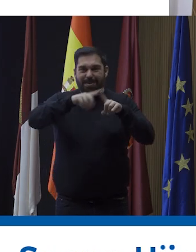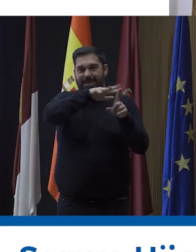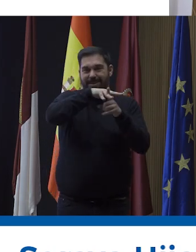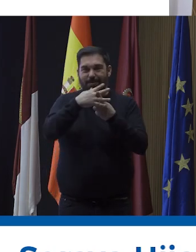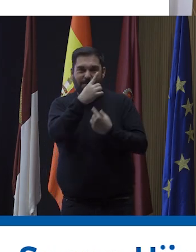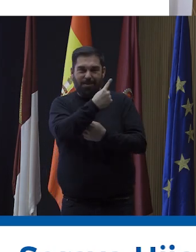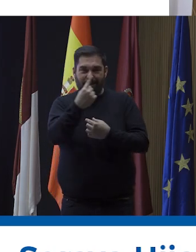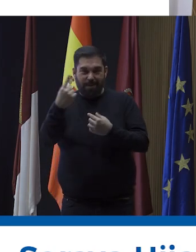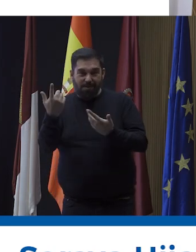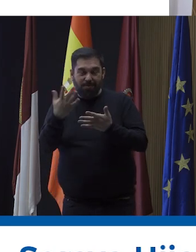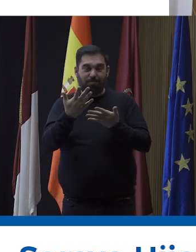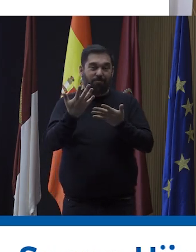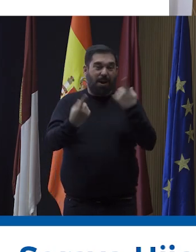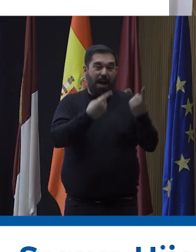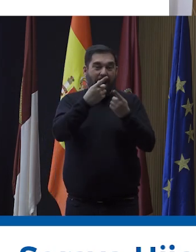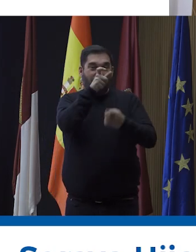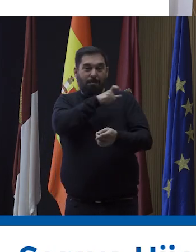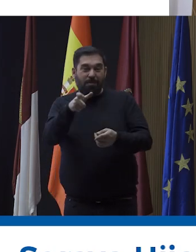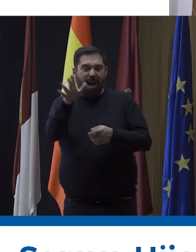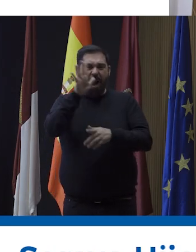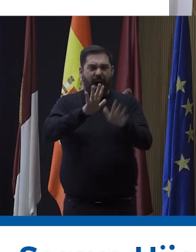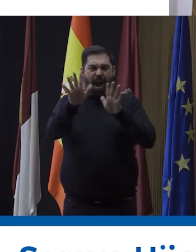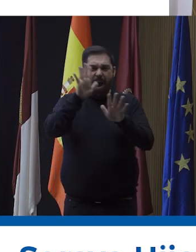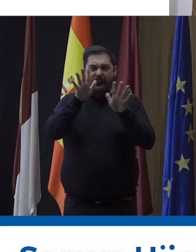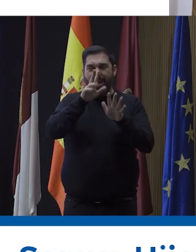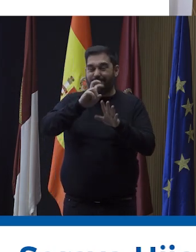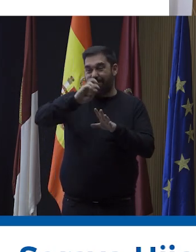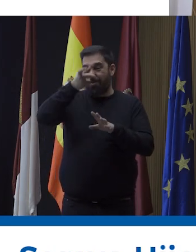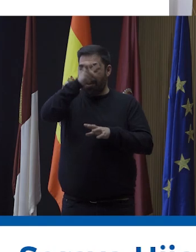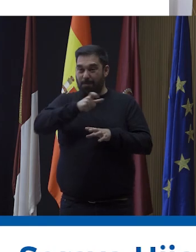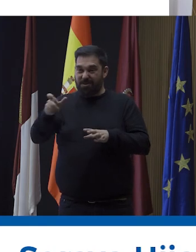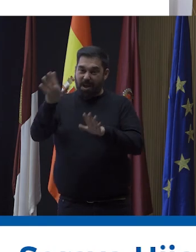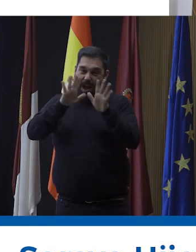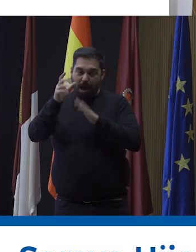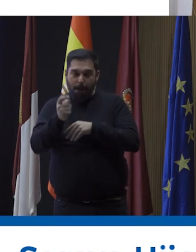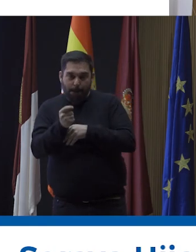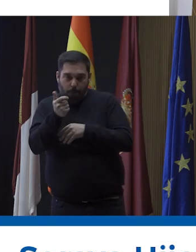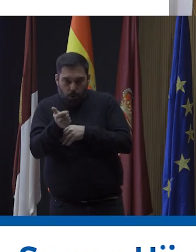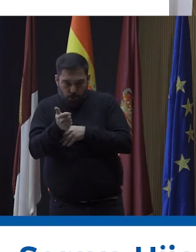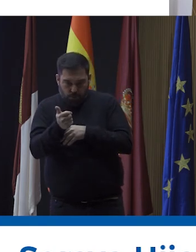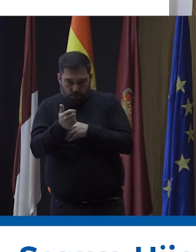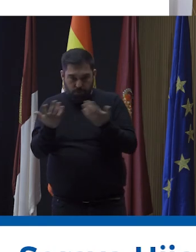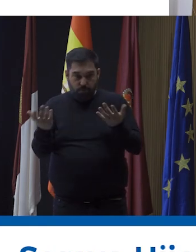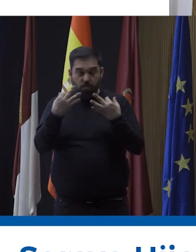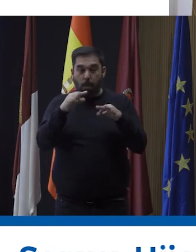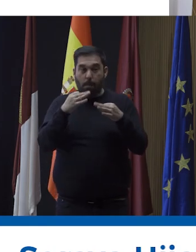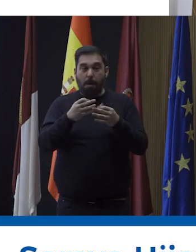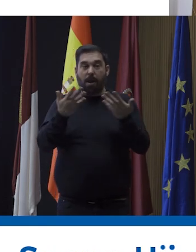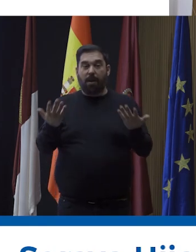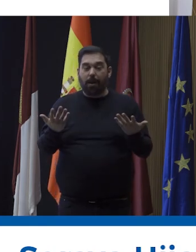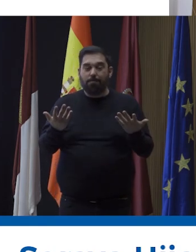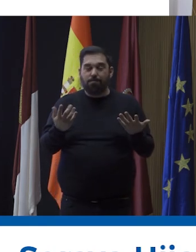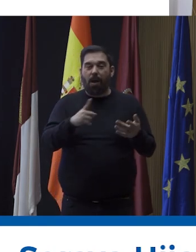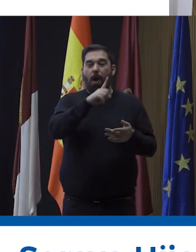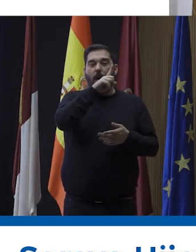gente que bebe mucho, hay gente que bebe mucho y hay gente que bebe muy poco. Entonces, lo normal es una ingesta entre